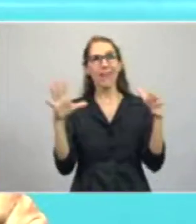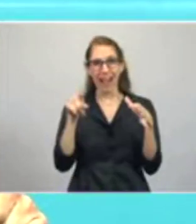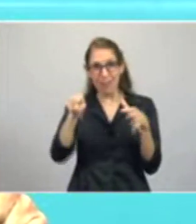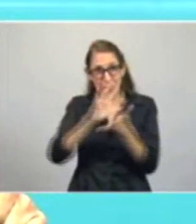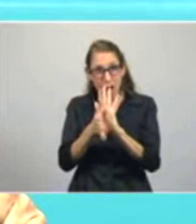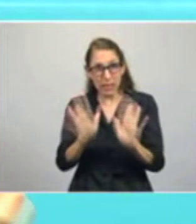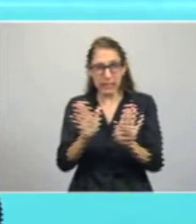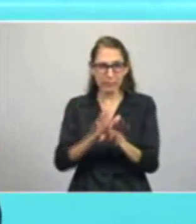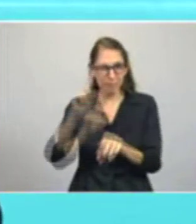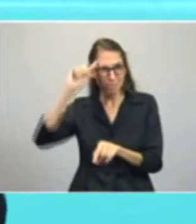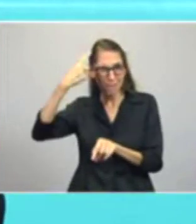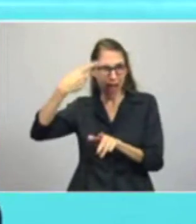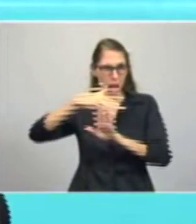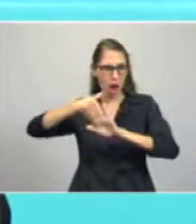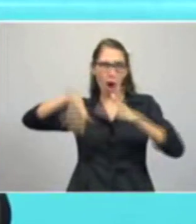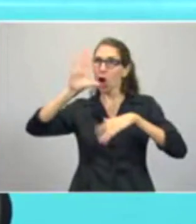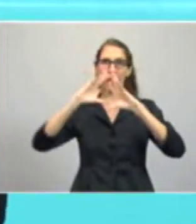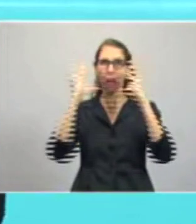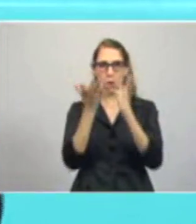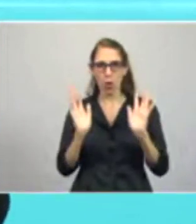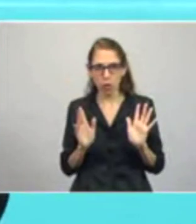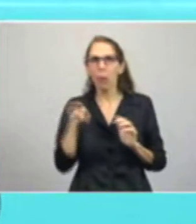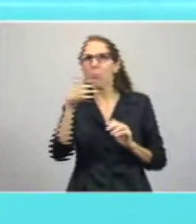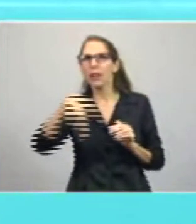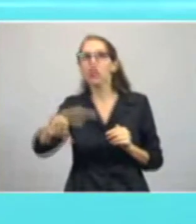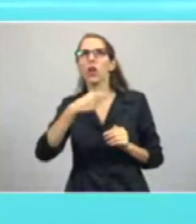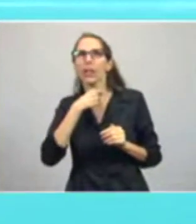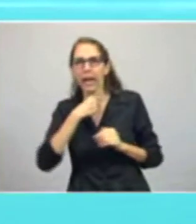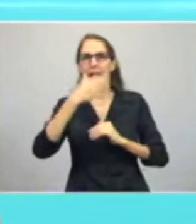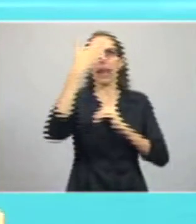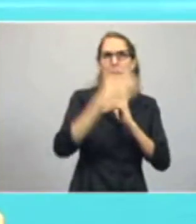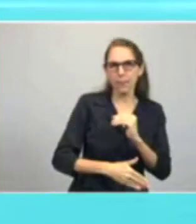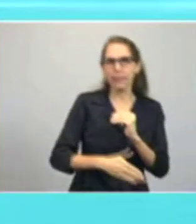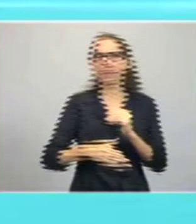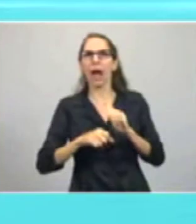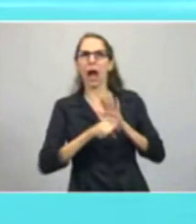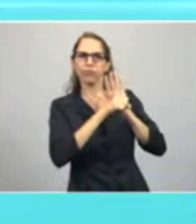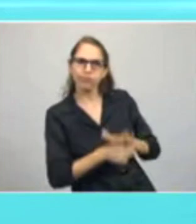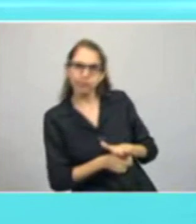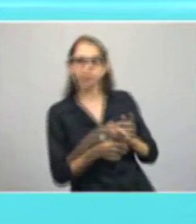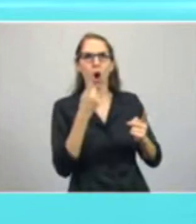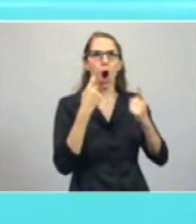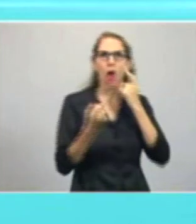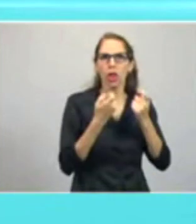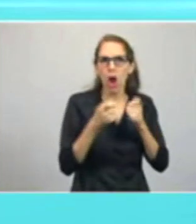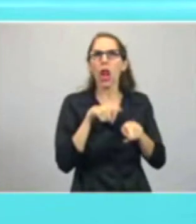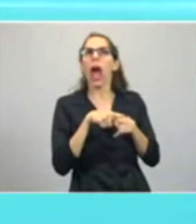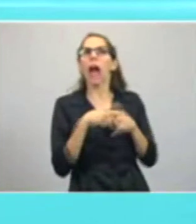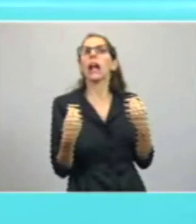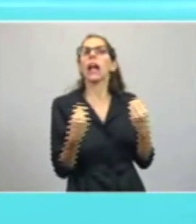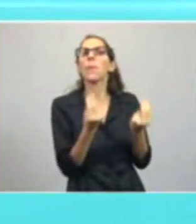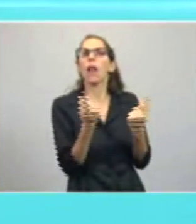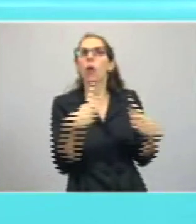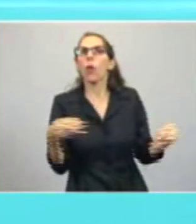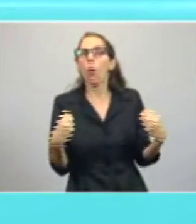planteando reprimir, limitar y controlar y regular un precio que es el de los ingresos